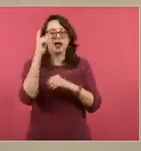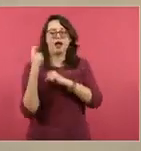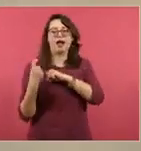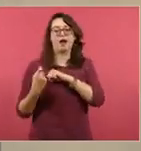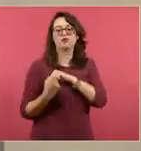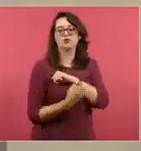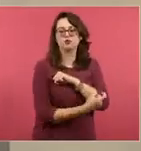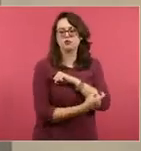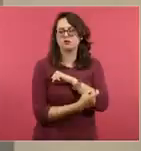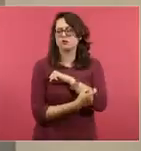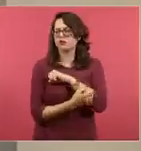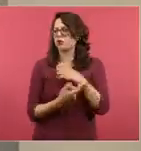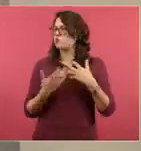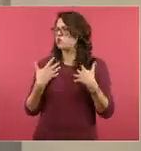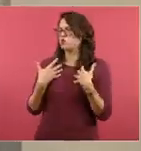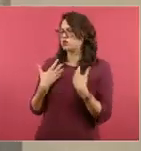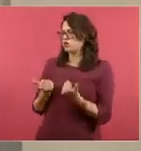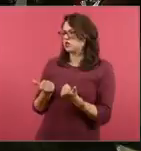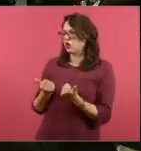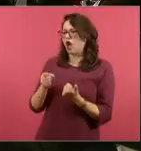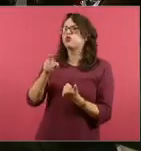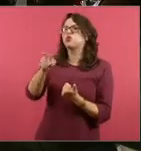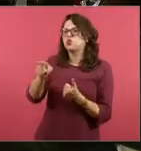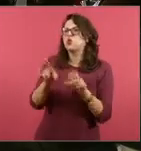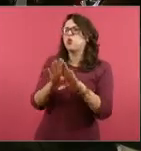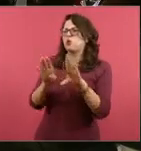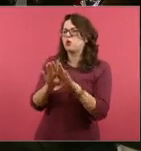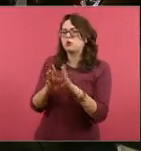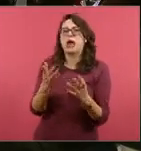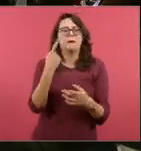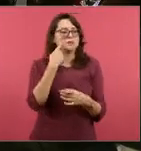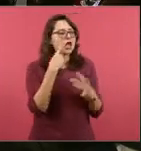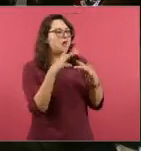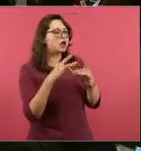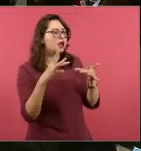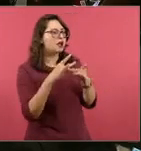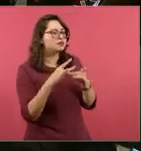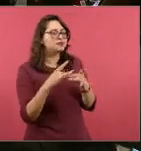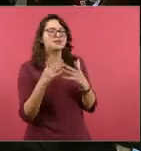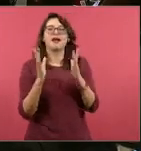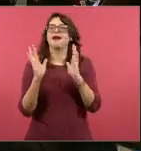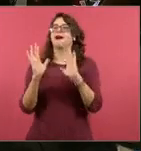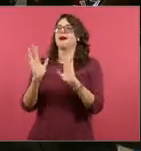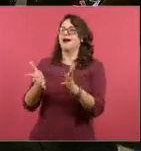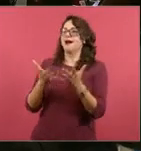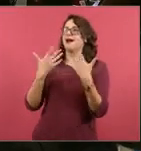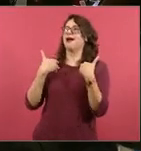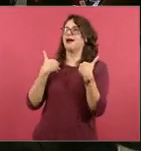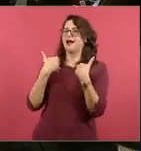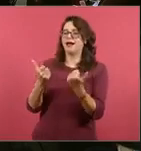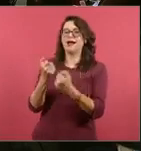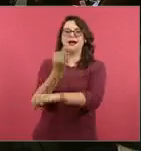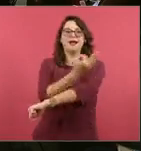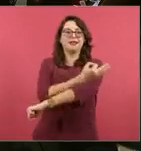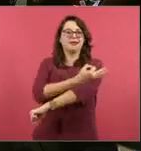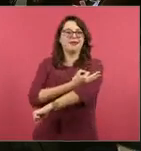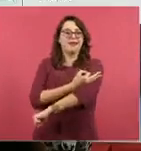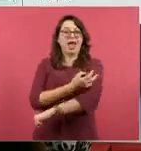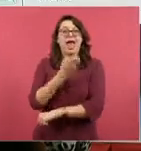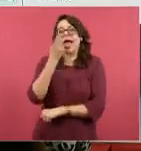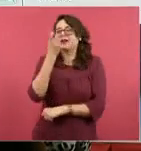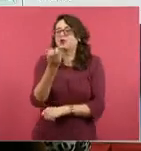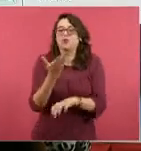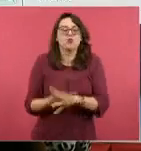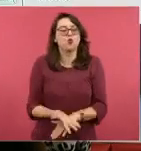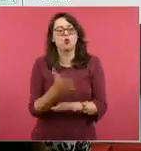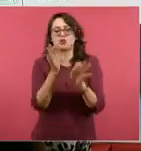un modo, habrá otro que me lo explique de una manera distinta. Y eso es básico en el trabajo que nosotros estamos